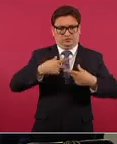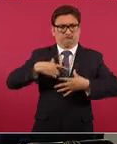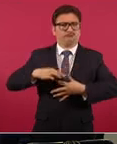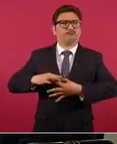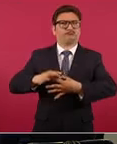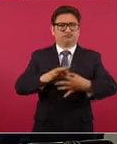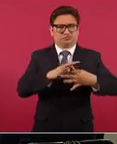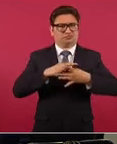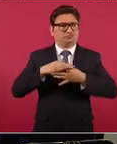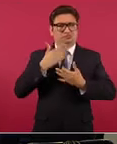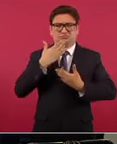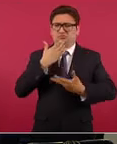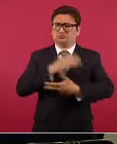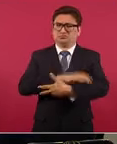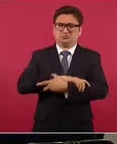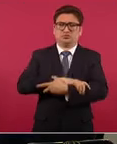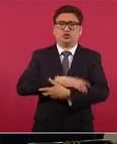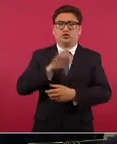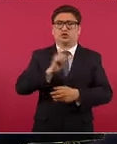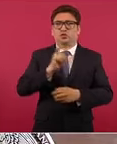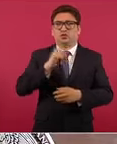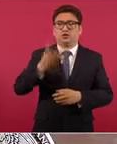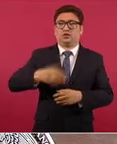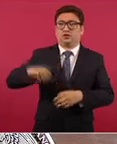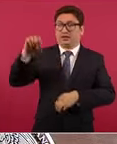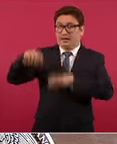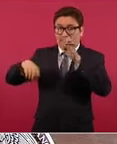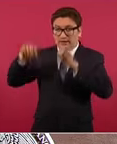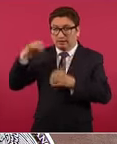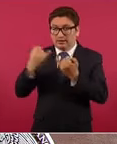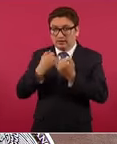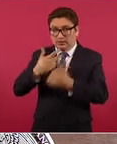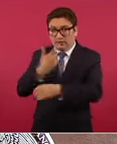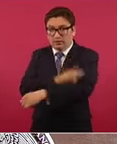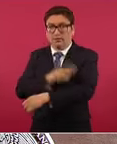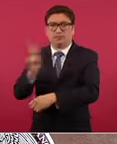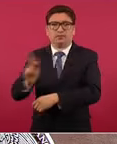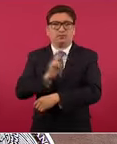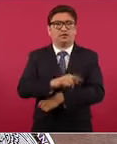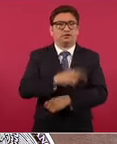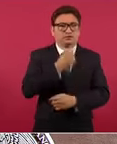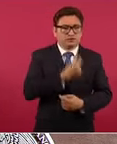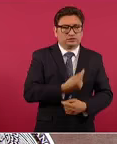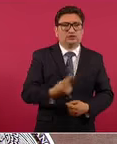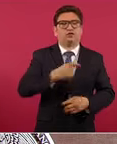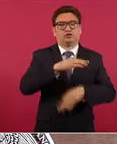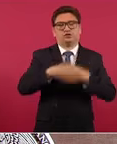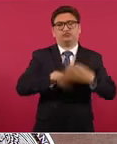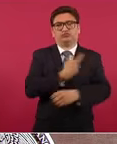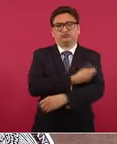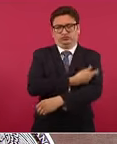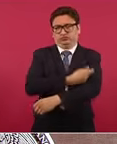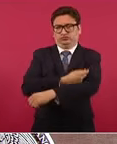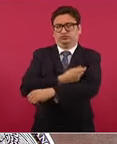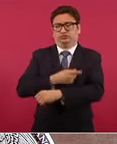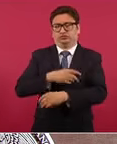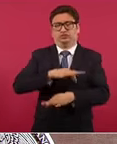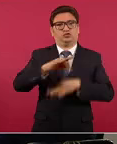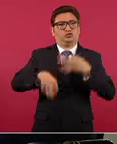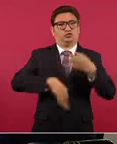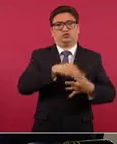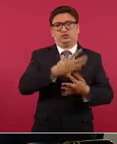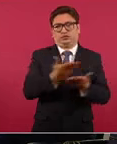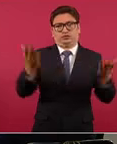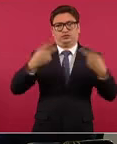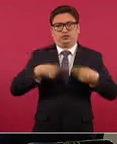que tuvimos cuando se vacuna a las personas adultas mayores y en general a lo largo de toda la campaña y agradecemos al pueblo